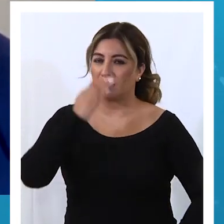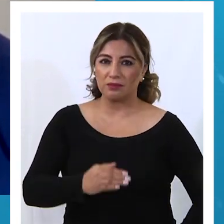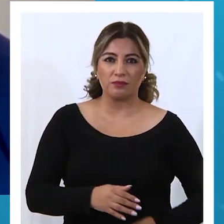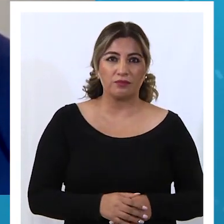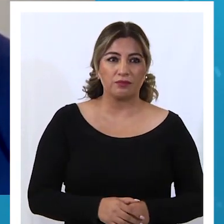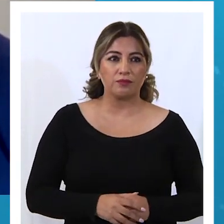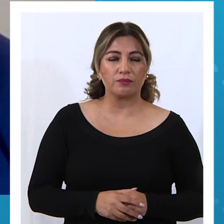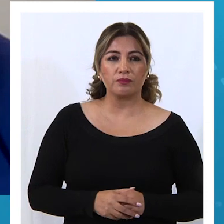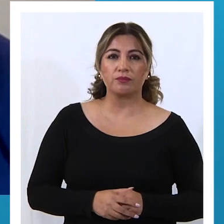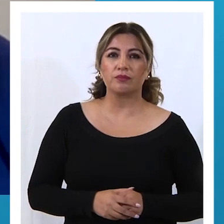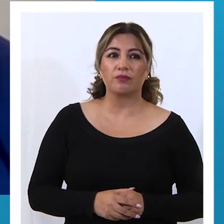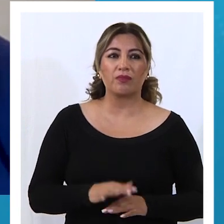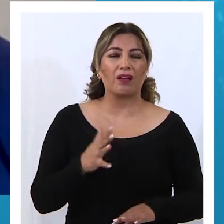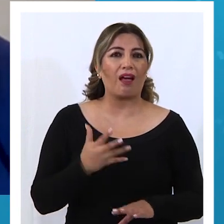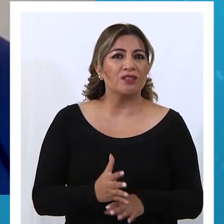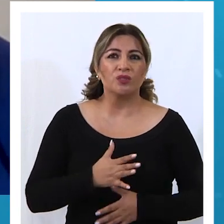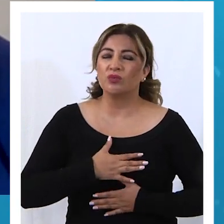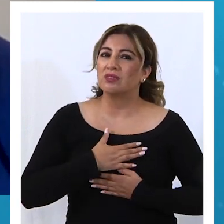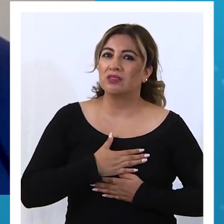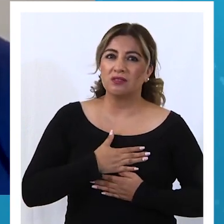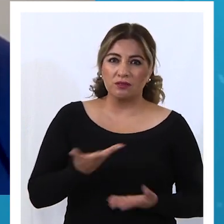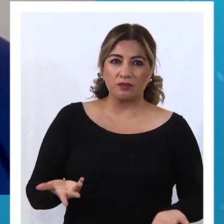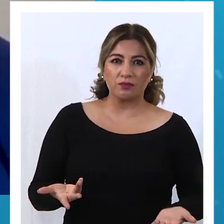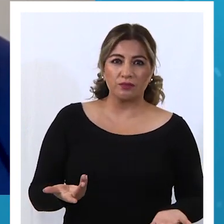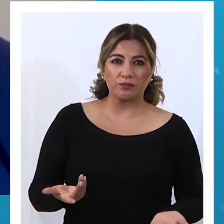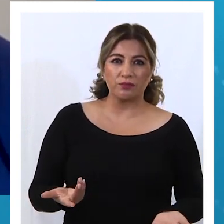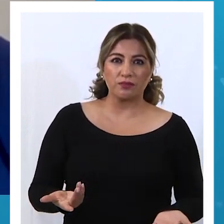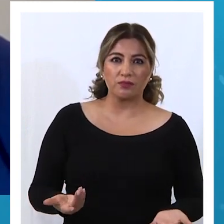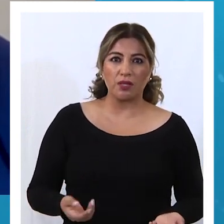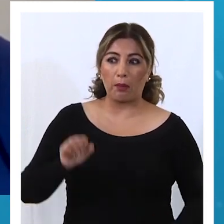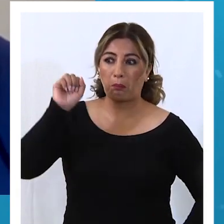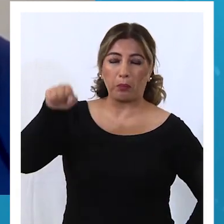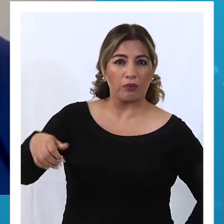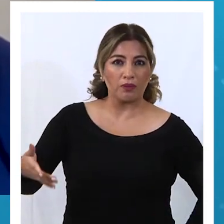extrema. Hay un deseo de ignorar, ¿no es cierto?,